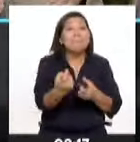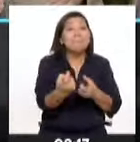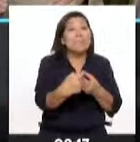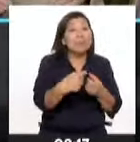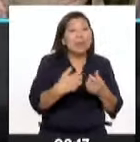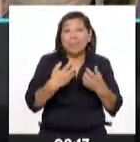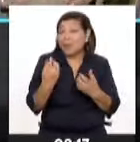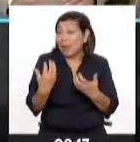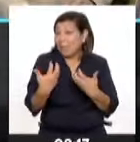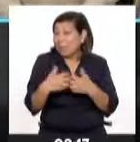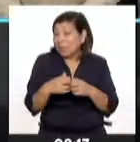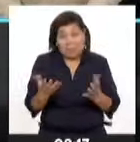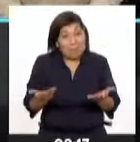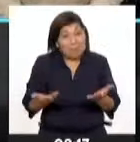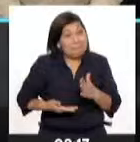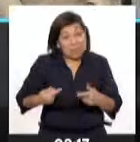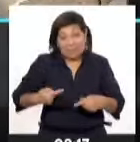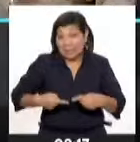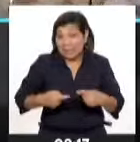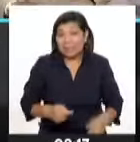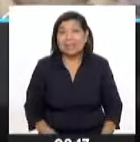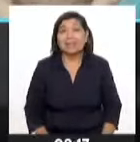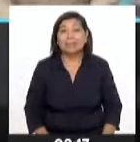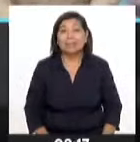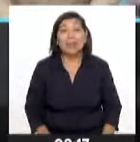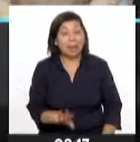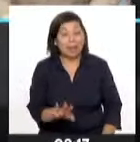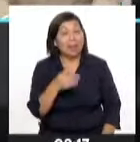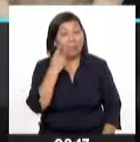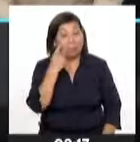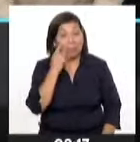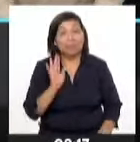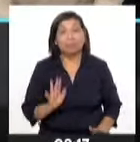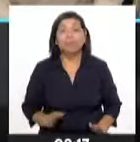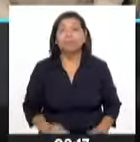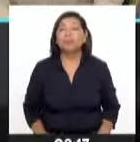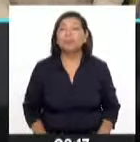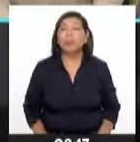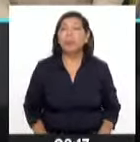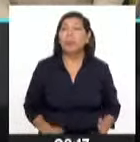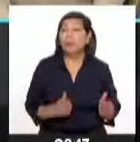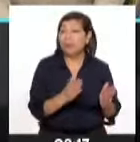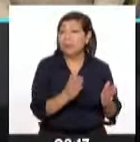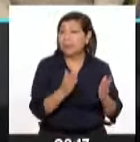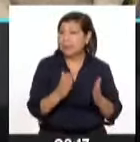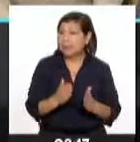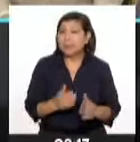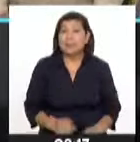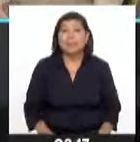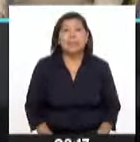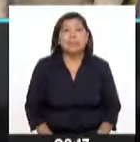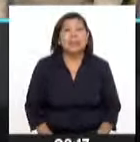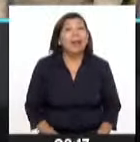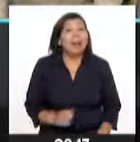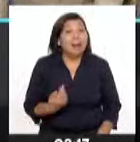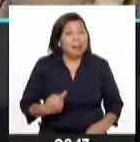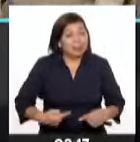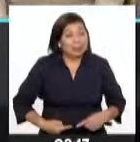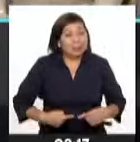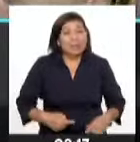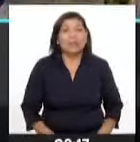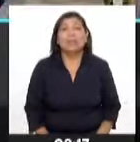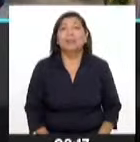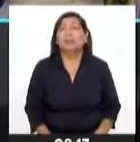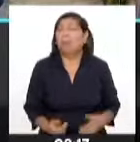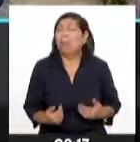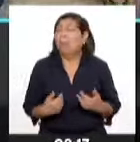más empresas nos van a traer más competencia. Eso hay que tenerlo en cuenta. Una de las condiciones para que haya competencia,